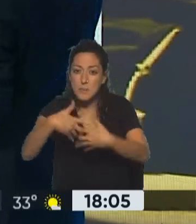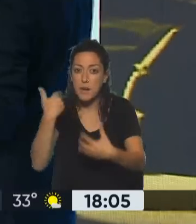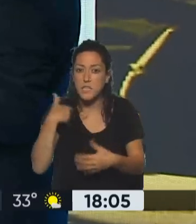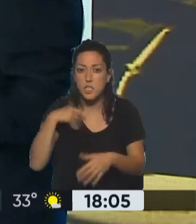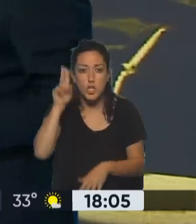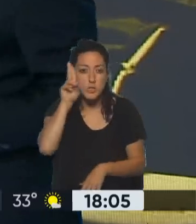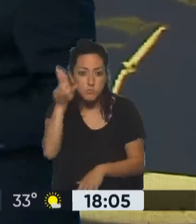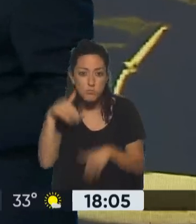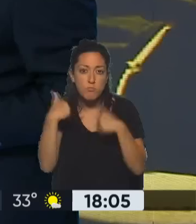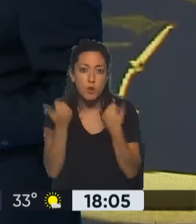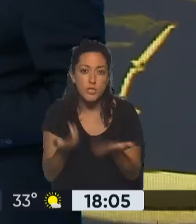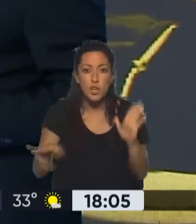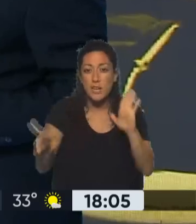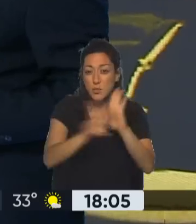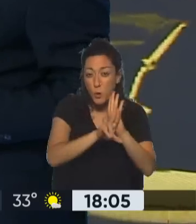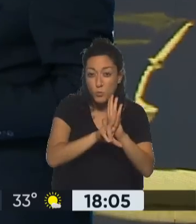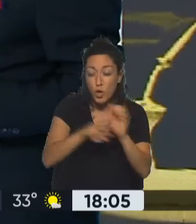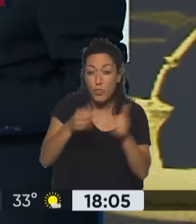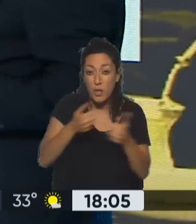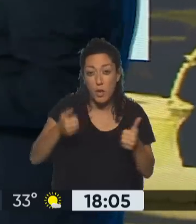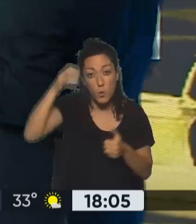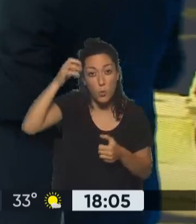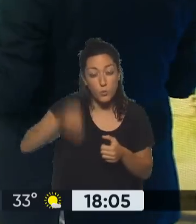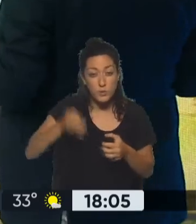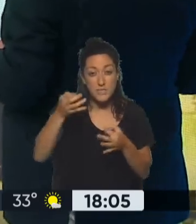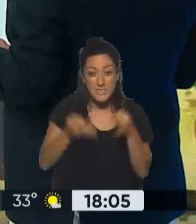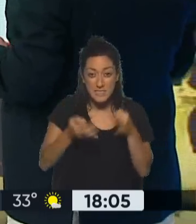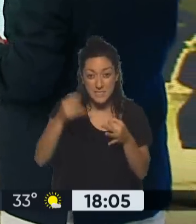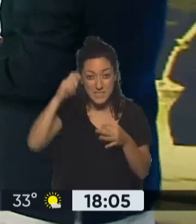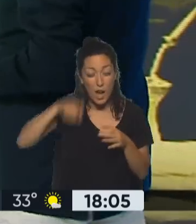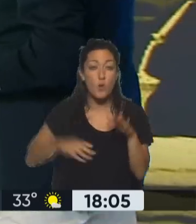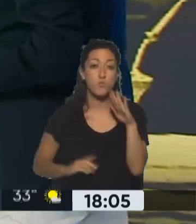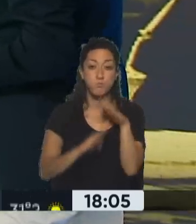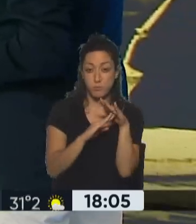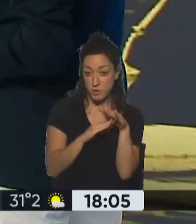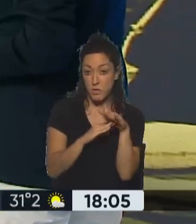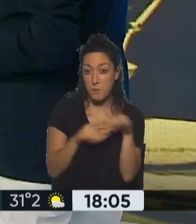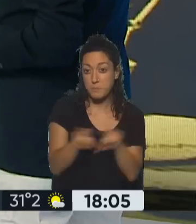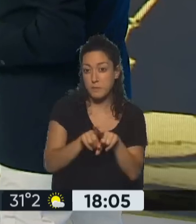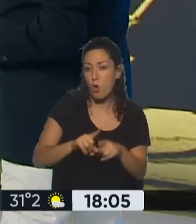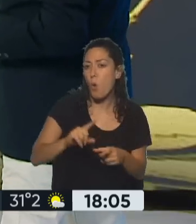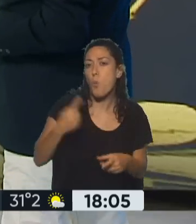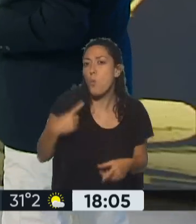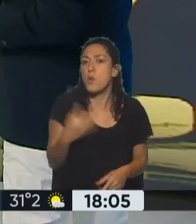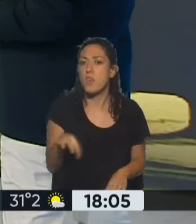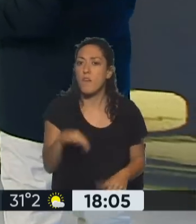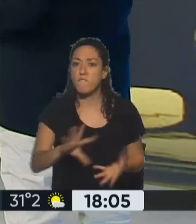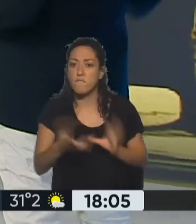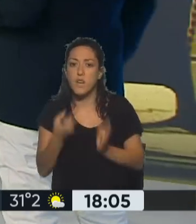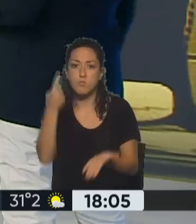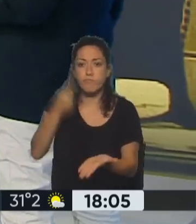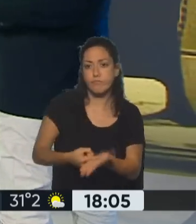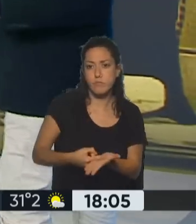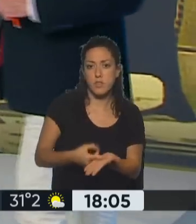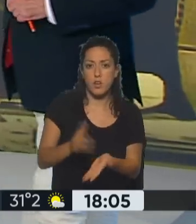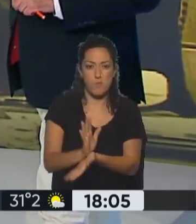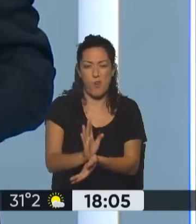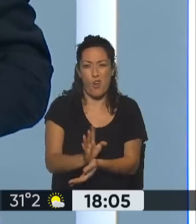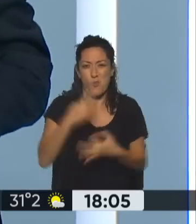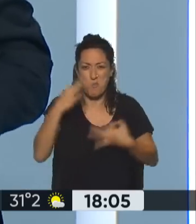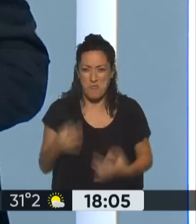la resolución dictada por la Corte Suprema de Justicia de la Nación, actuando como instancia única, sea hoy una cuestión de